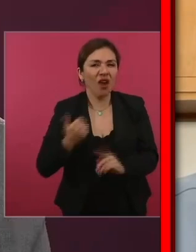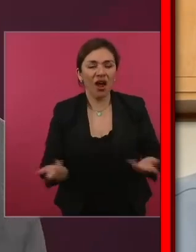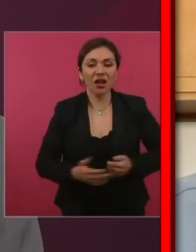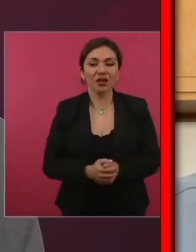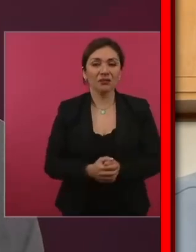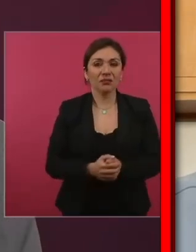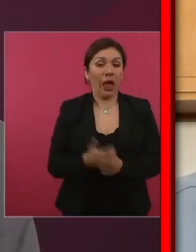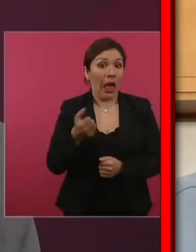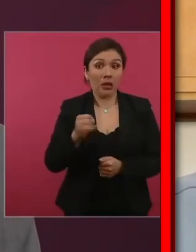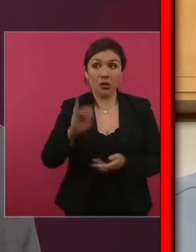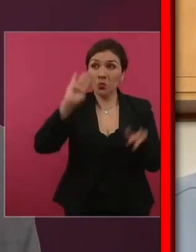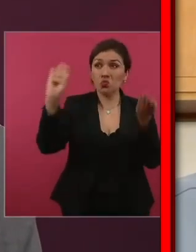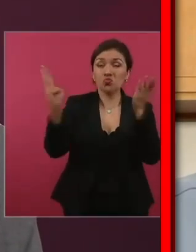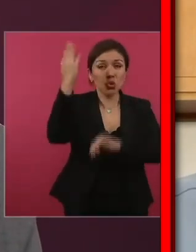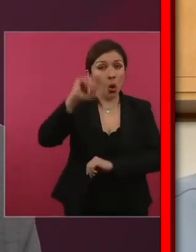mundialmente